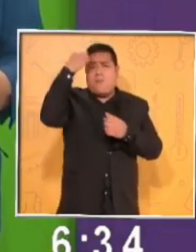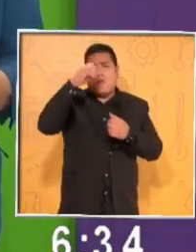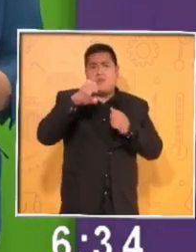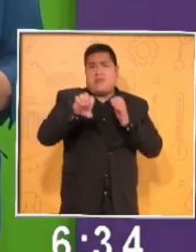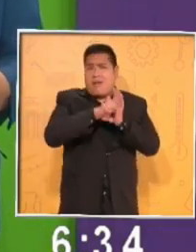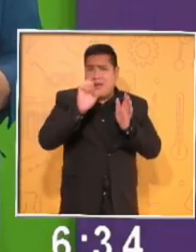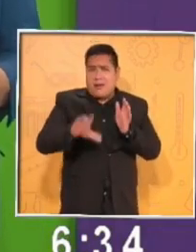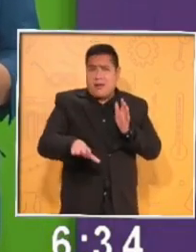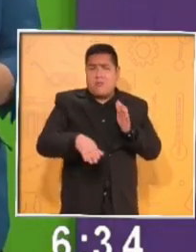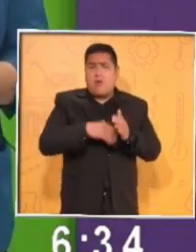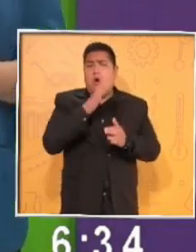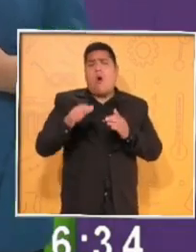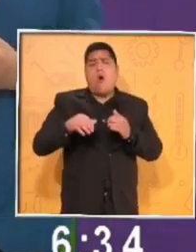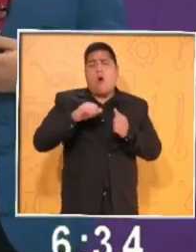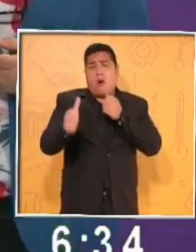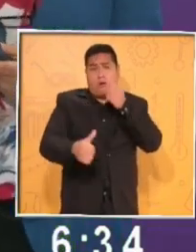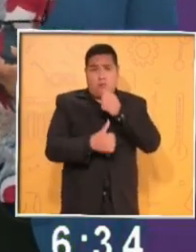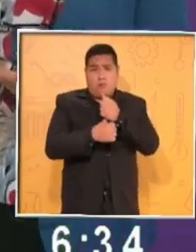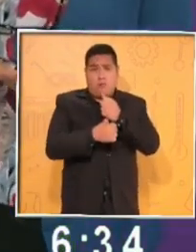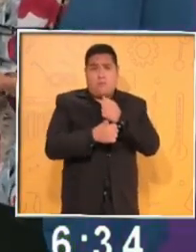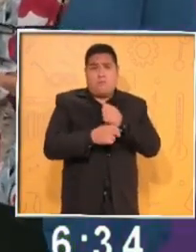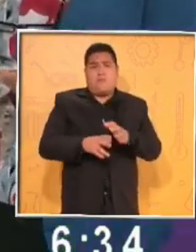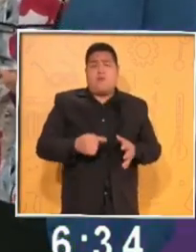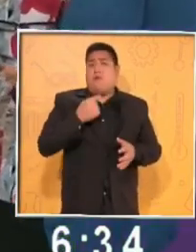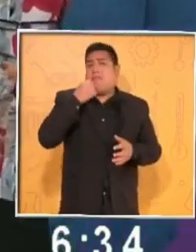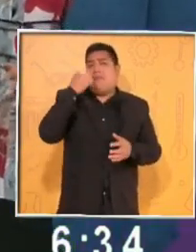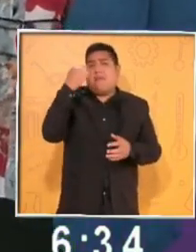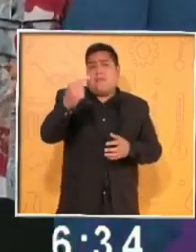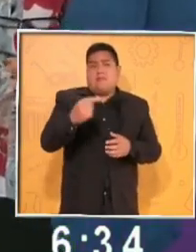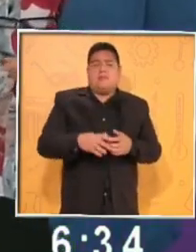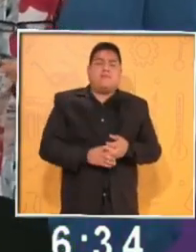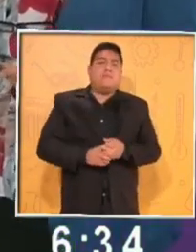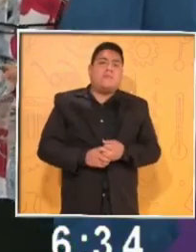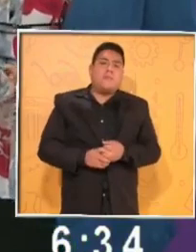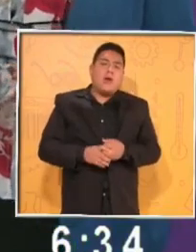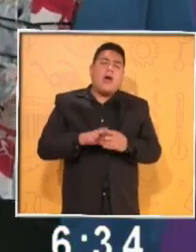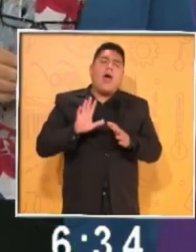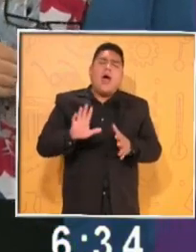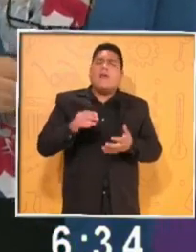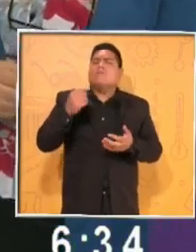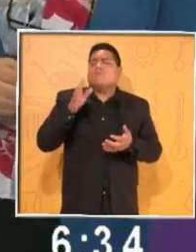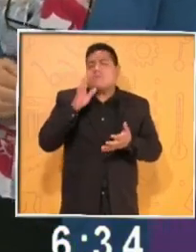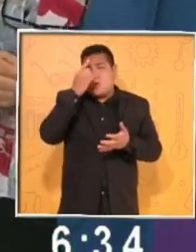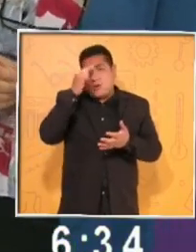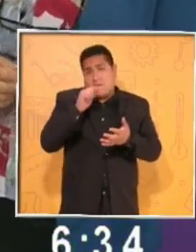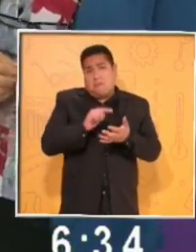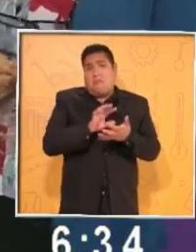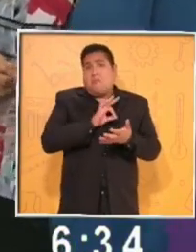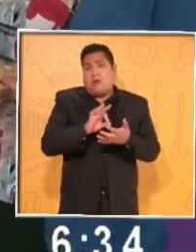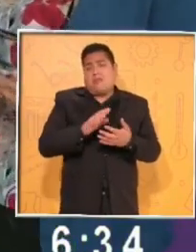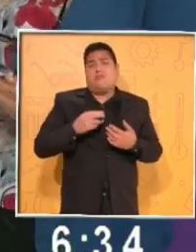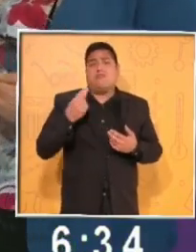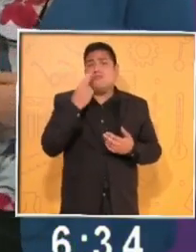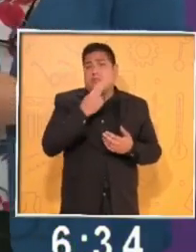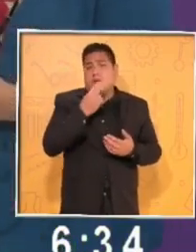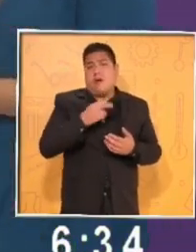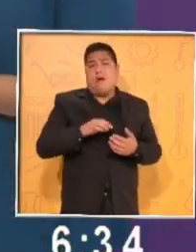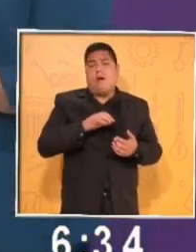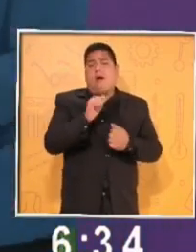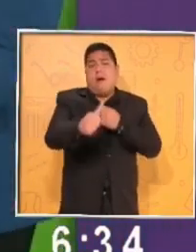citas? Yo creo que ya has advertido que serían argumentos de cita, también conocidos como argumentos de